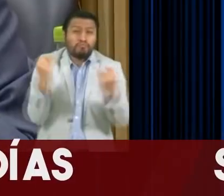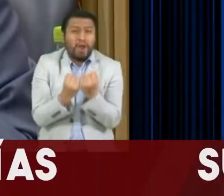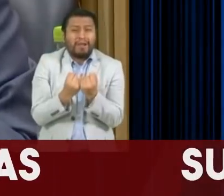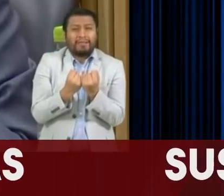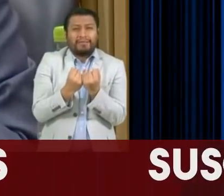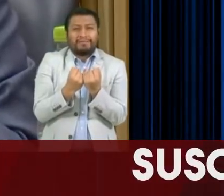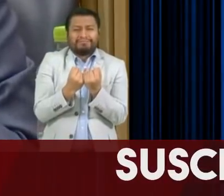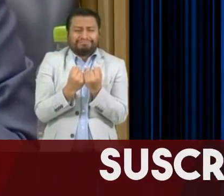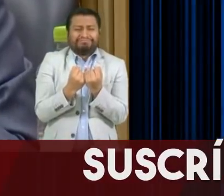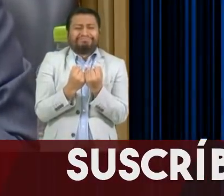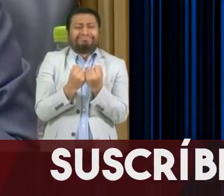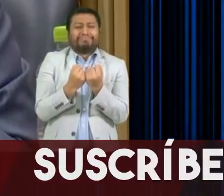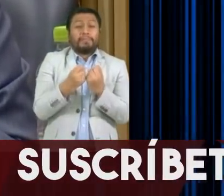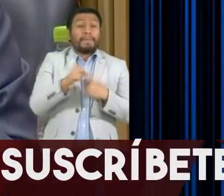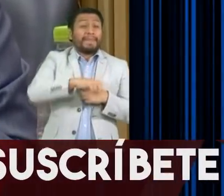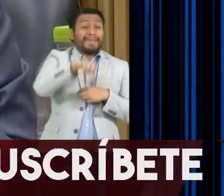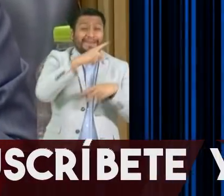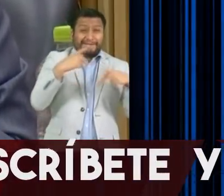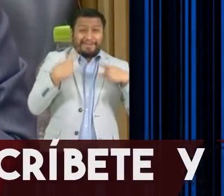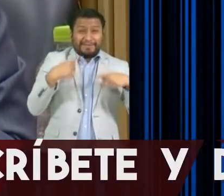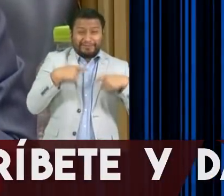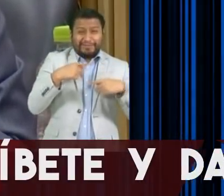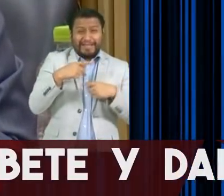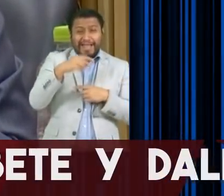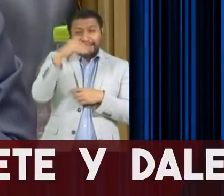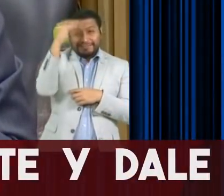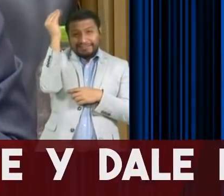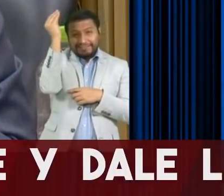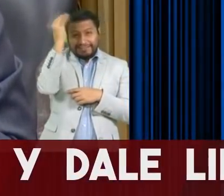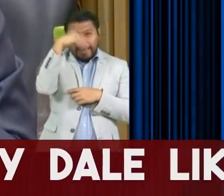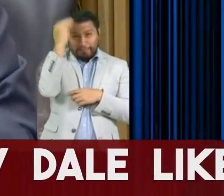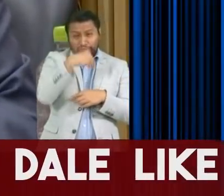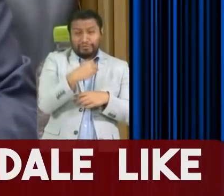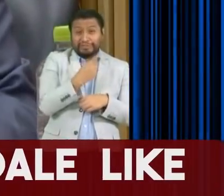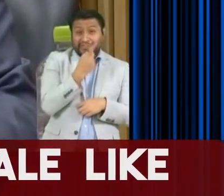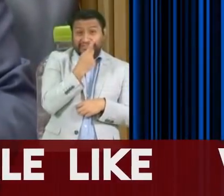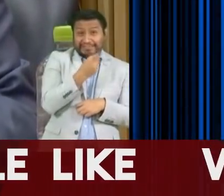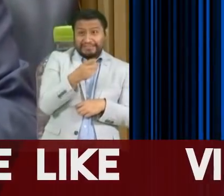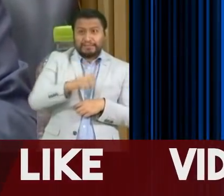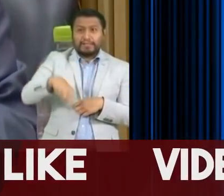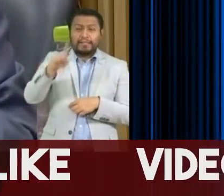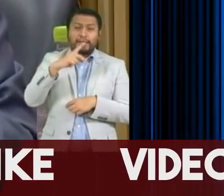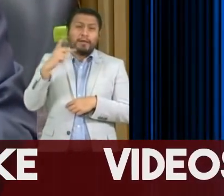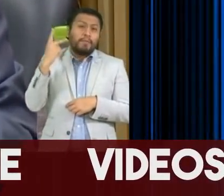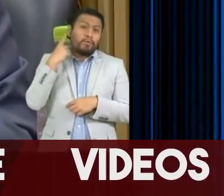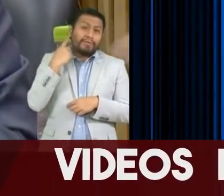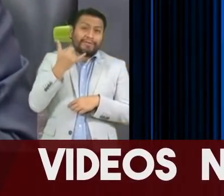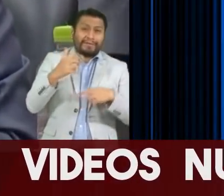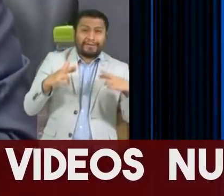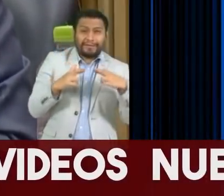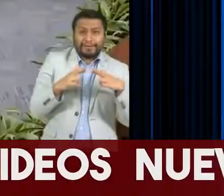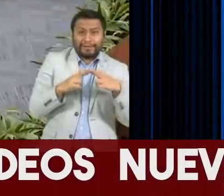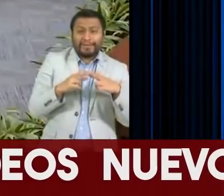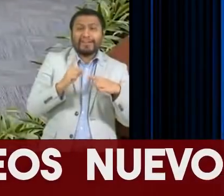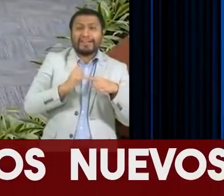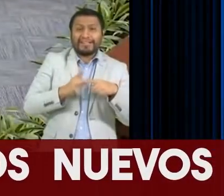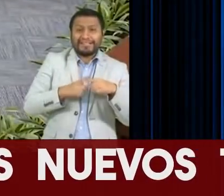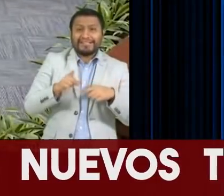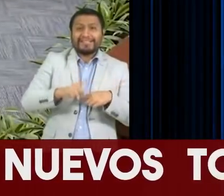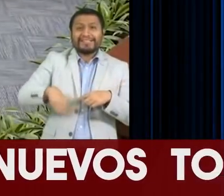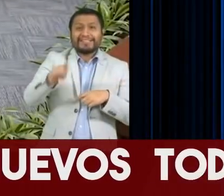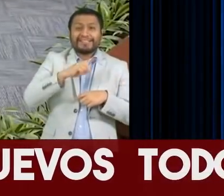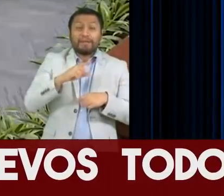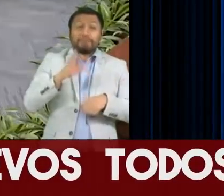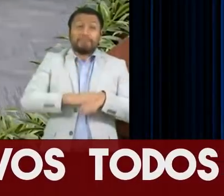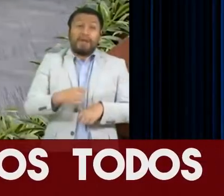Dicen los sabios que en política y religión los recién conversos son los más ardientes en su fe. Y el